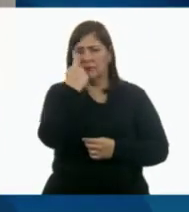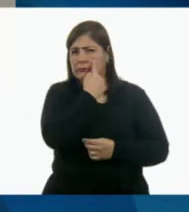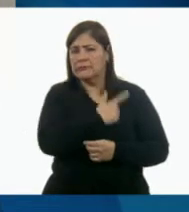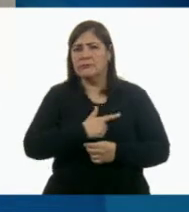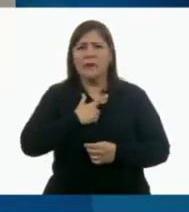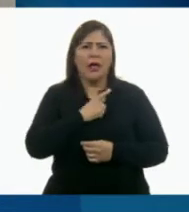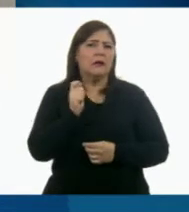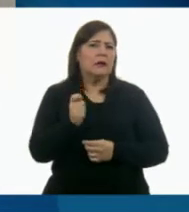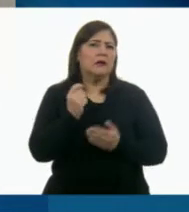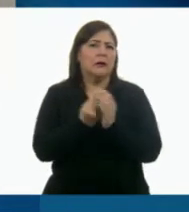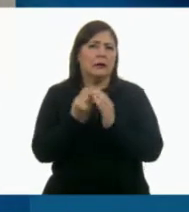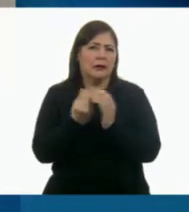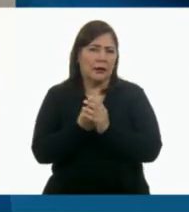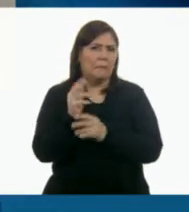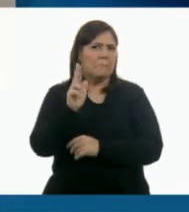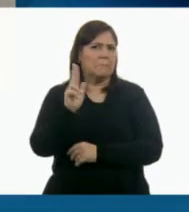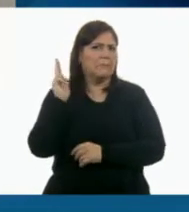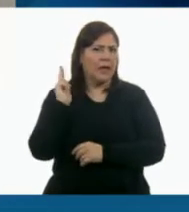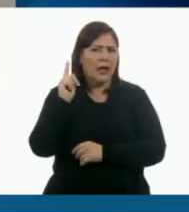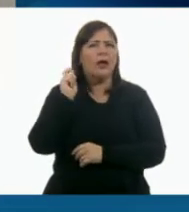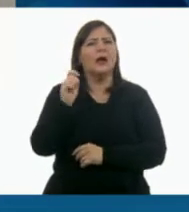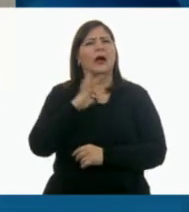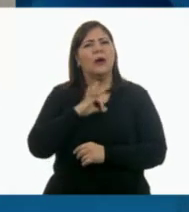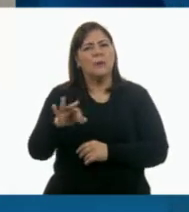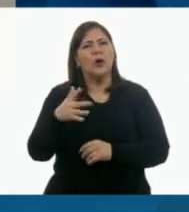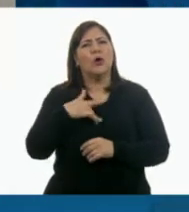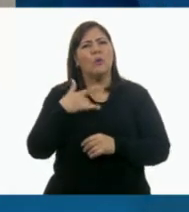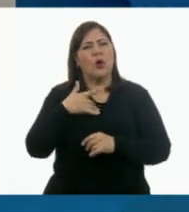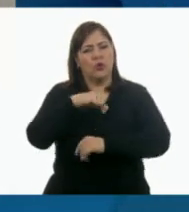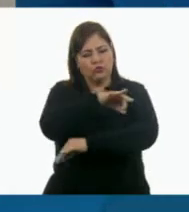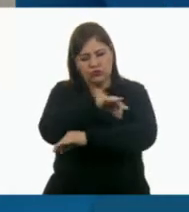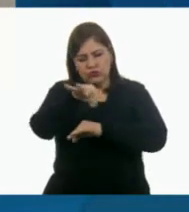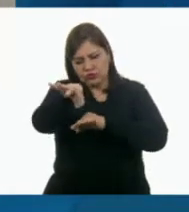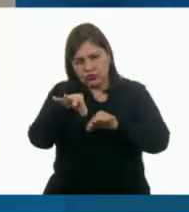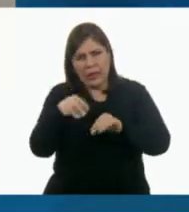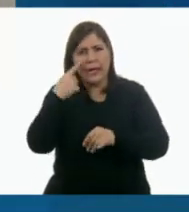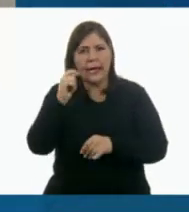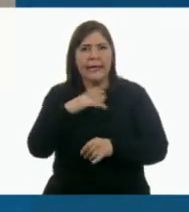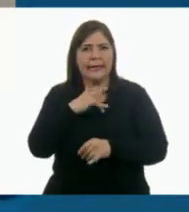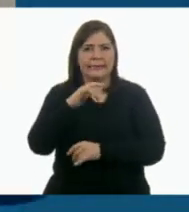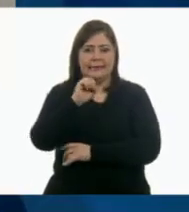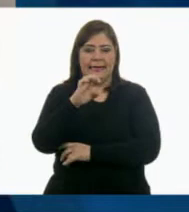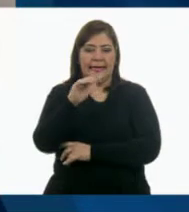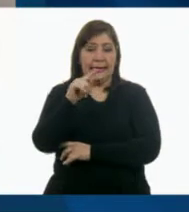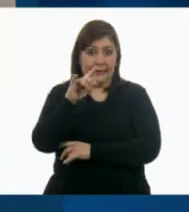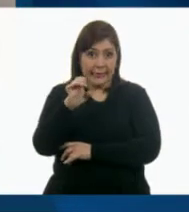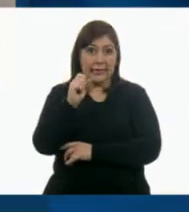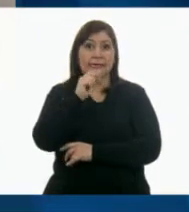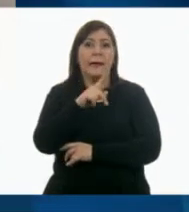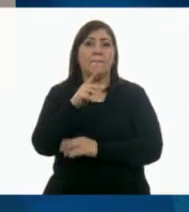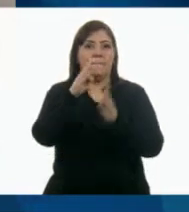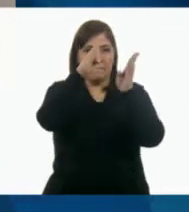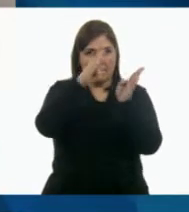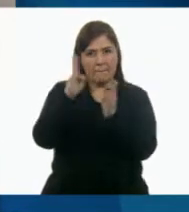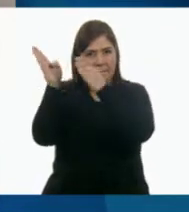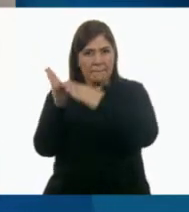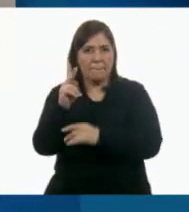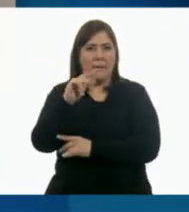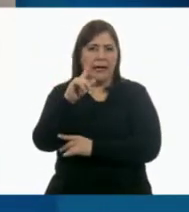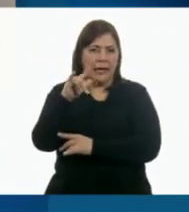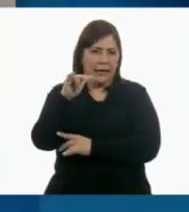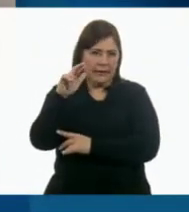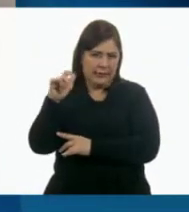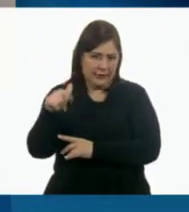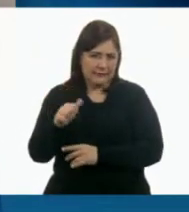porque habla sobre las líneas paralelas y secantes. Me parece muy interesante. Además, usted nos leyó unas páginas del